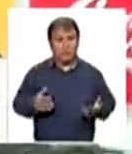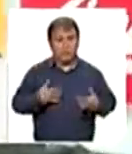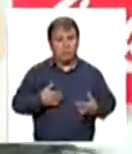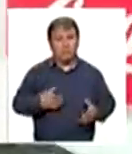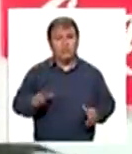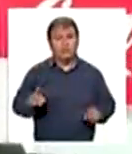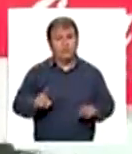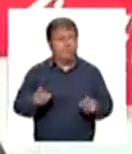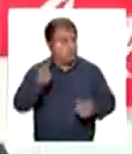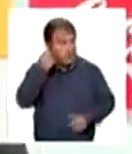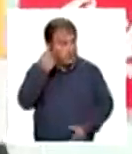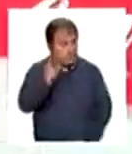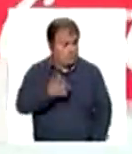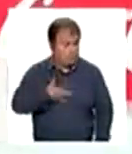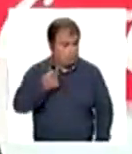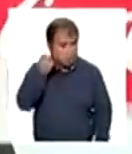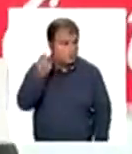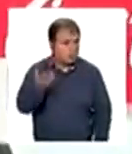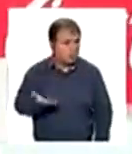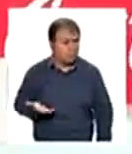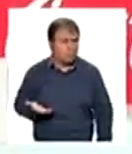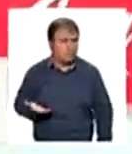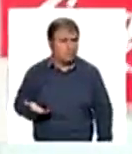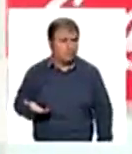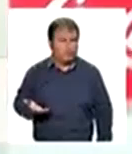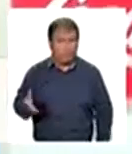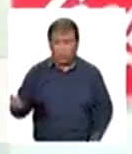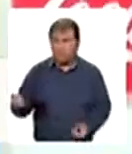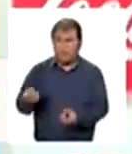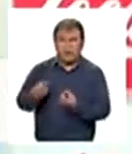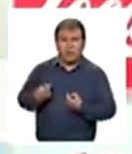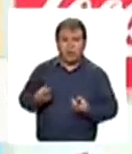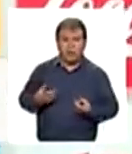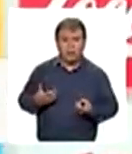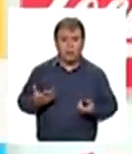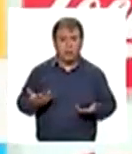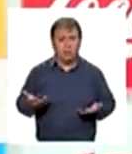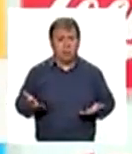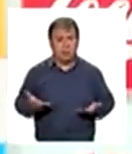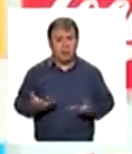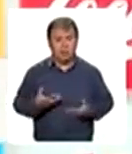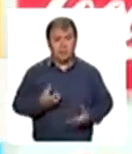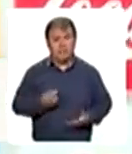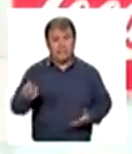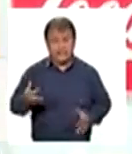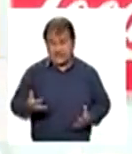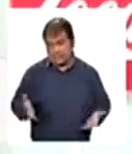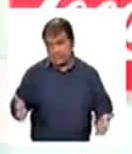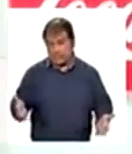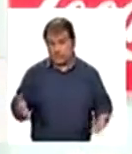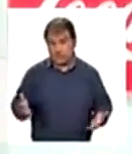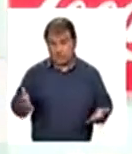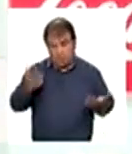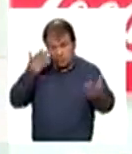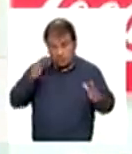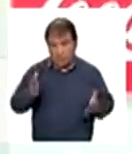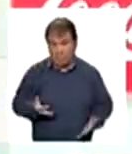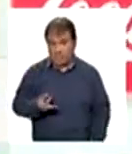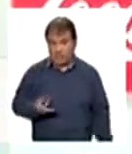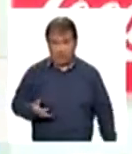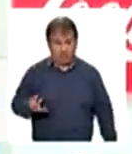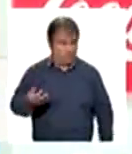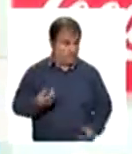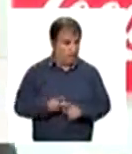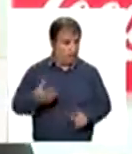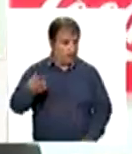pero... Yo no entiendo. Uno me dicen rumores, o sea, si es que, no sé, que esto es